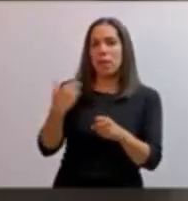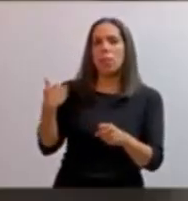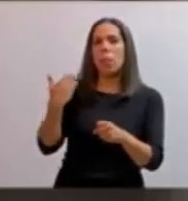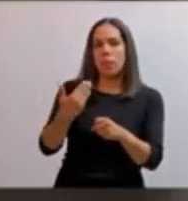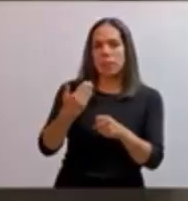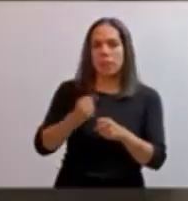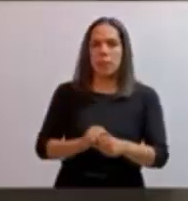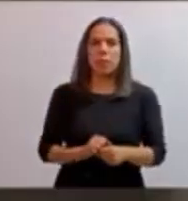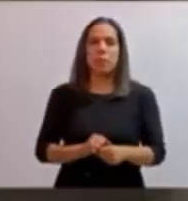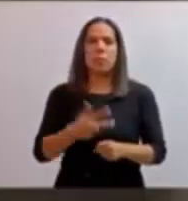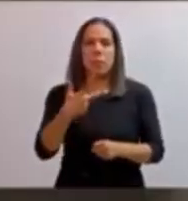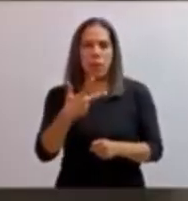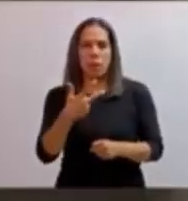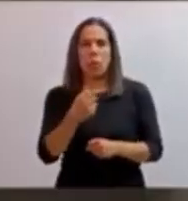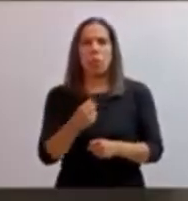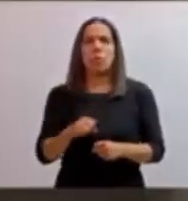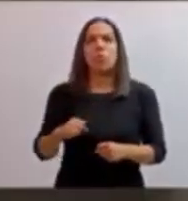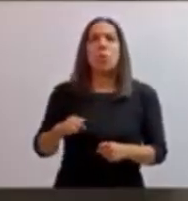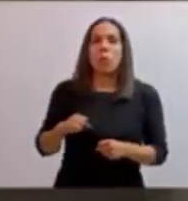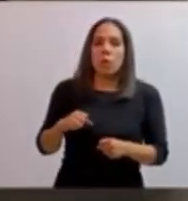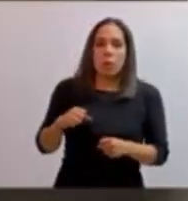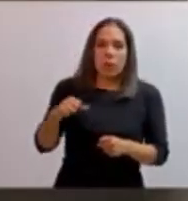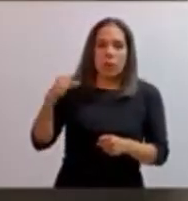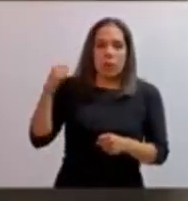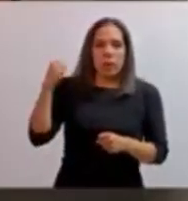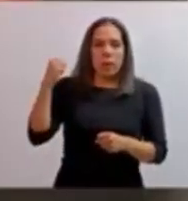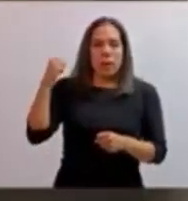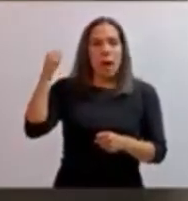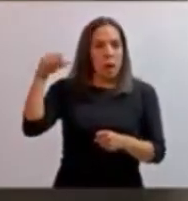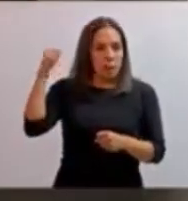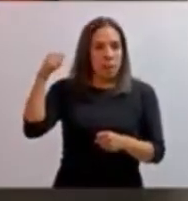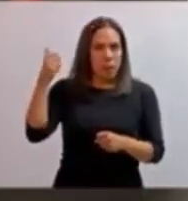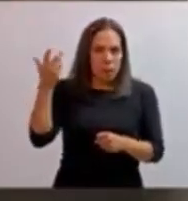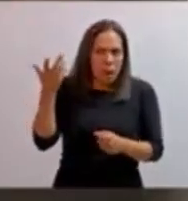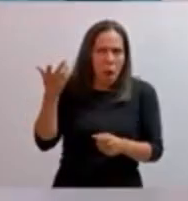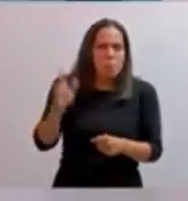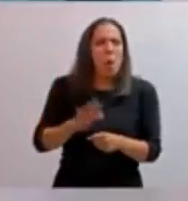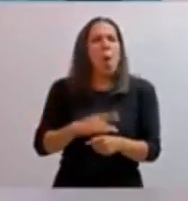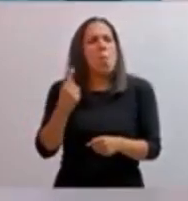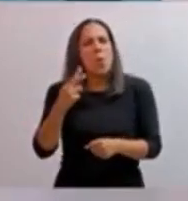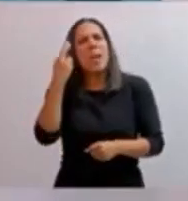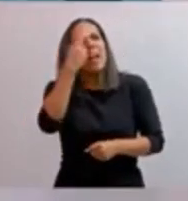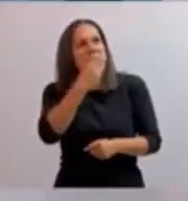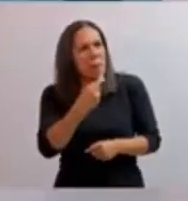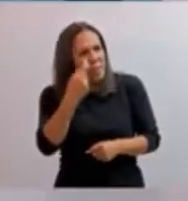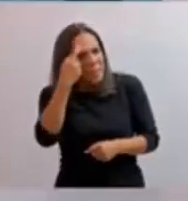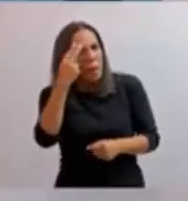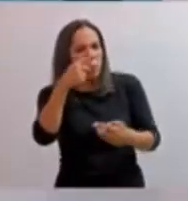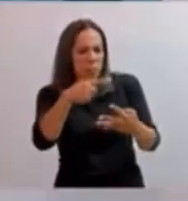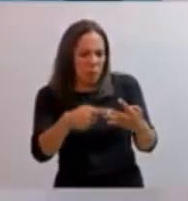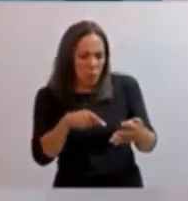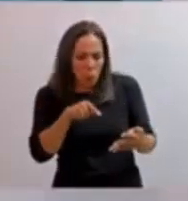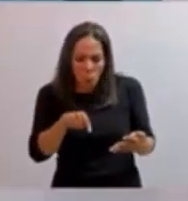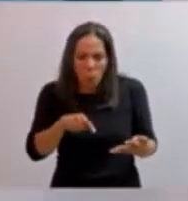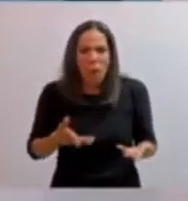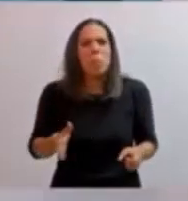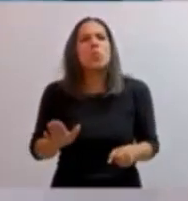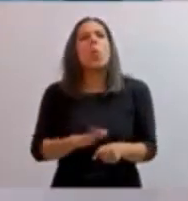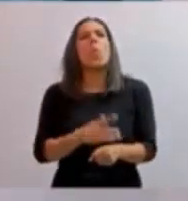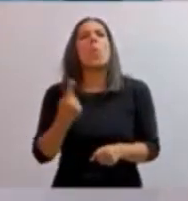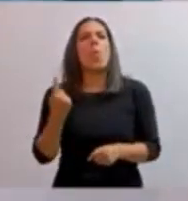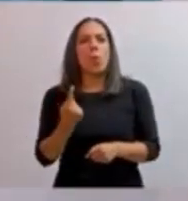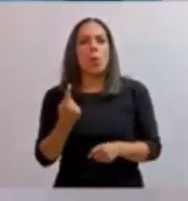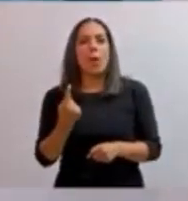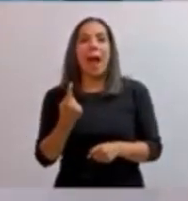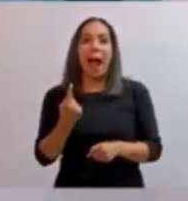fue importante revisarlos nuevamente? Creo que los hemos revisado, si contamos las veces en que los hemos revisado, siempre encontramos